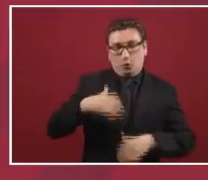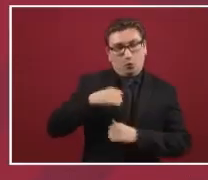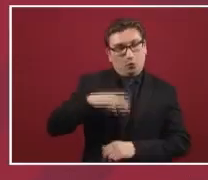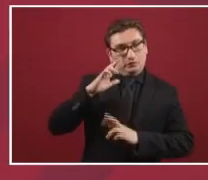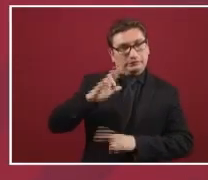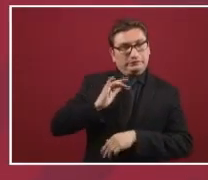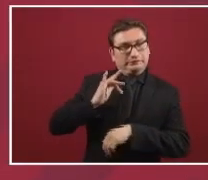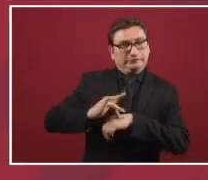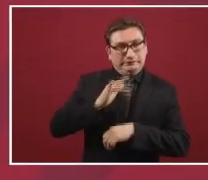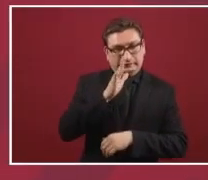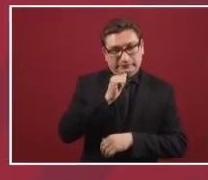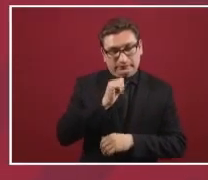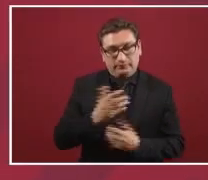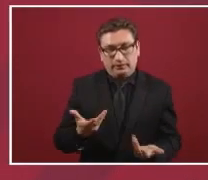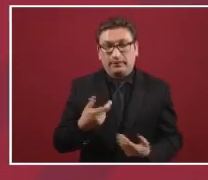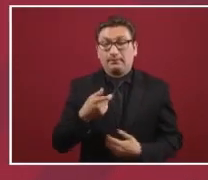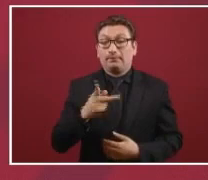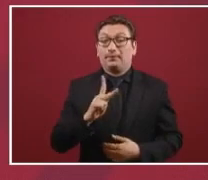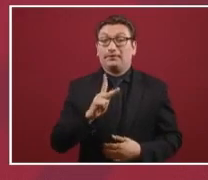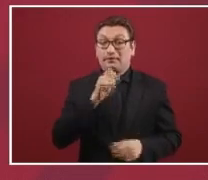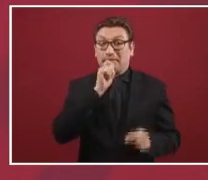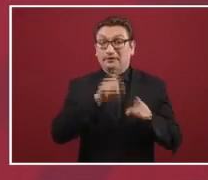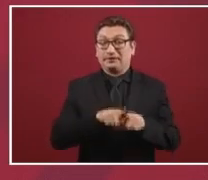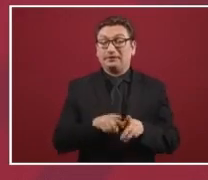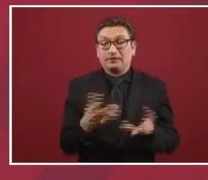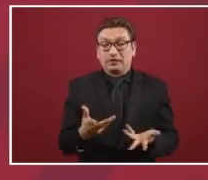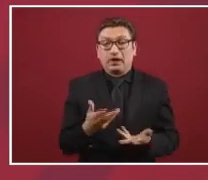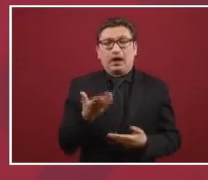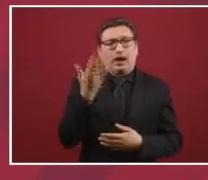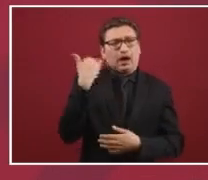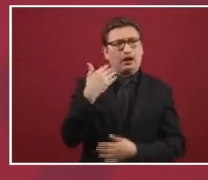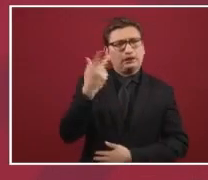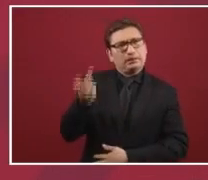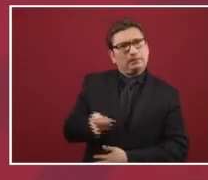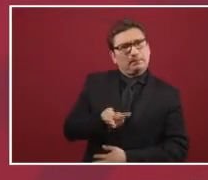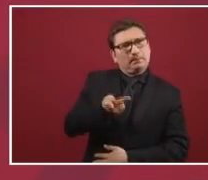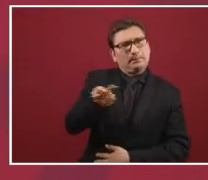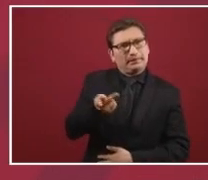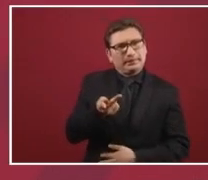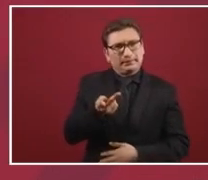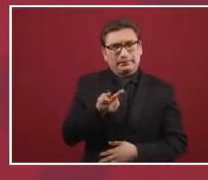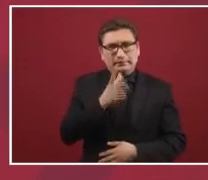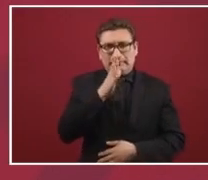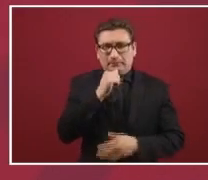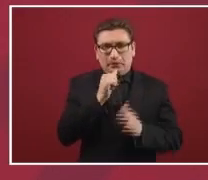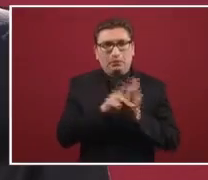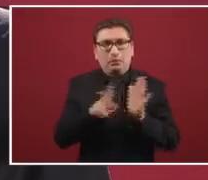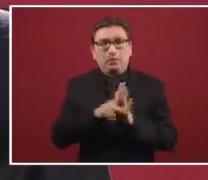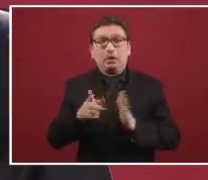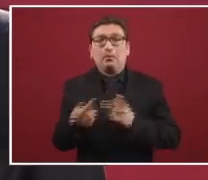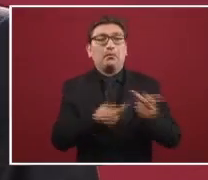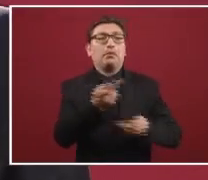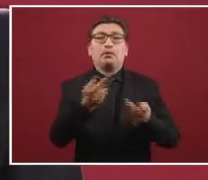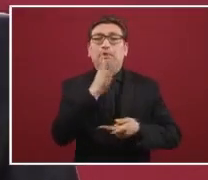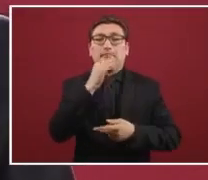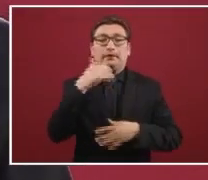también sí, no se podía hacer un cuestionamiento a los medios. ¡Qué barbaridad!